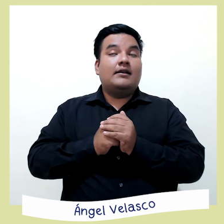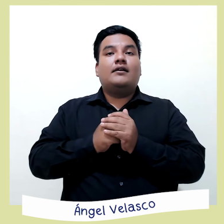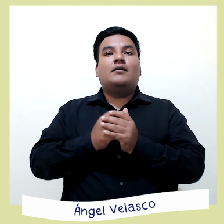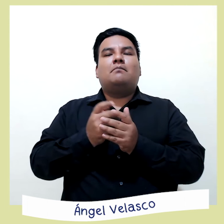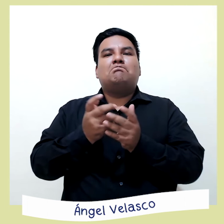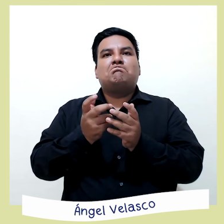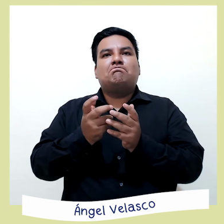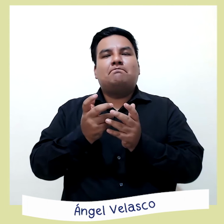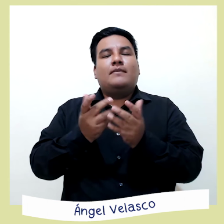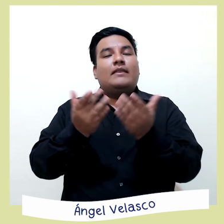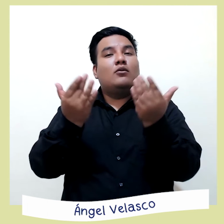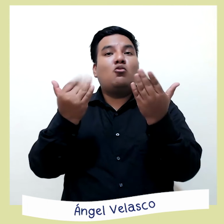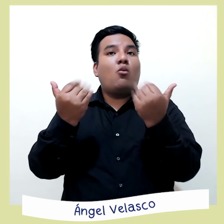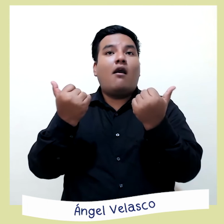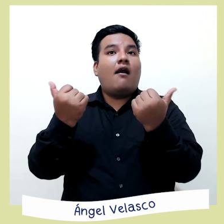salud